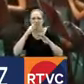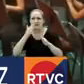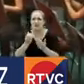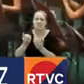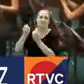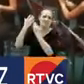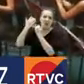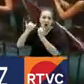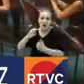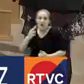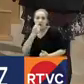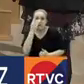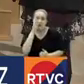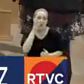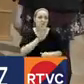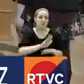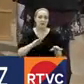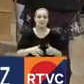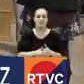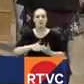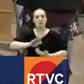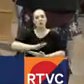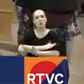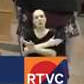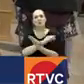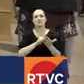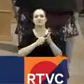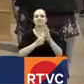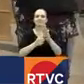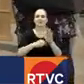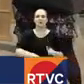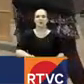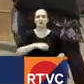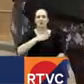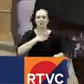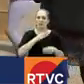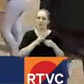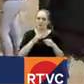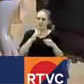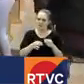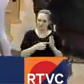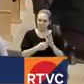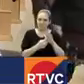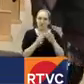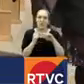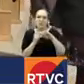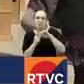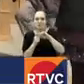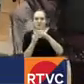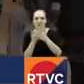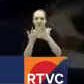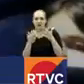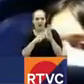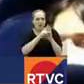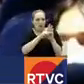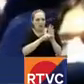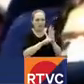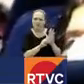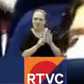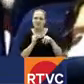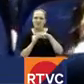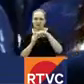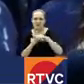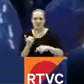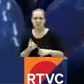repetir. Con la música nosotros queremos dejar en alto nuestro municipio y que vean también las cosas positivas y no las cosas negativas.